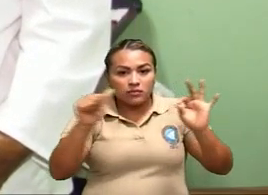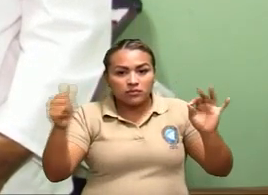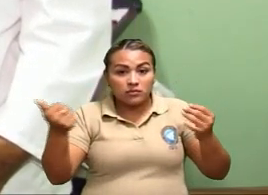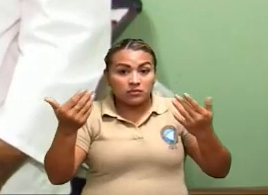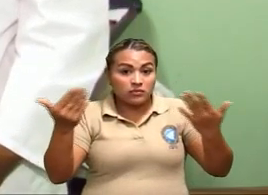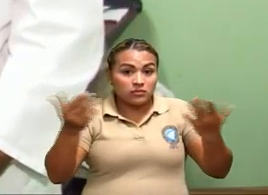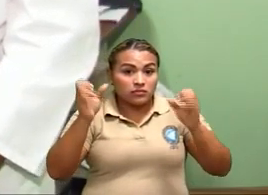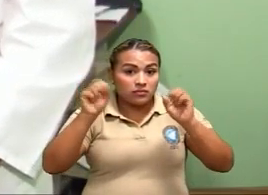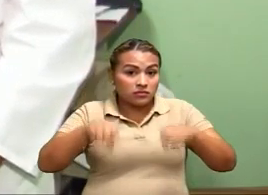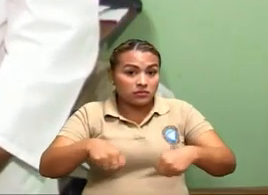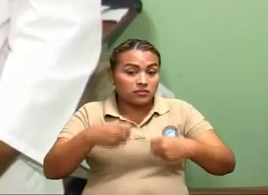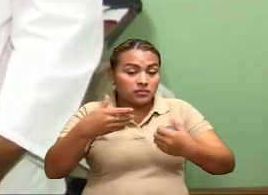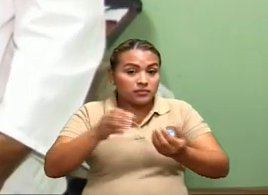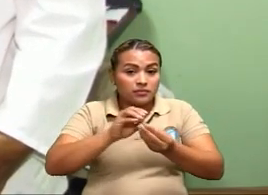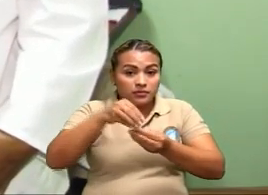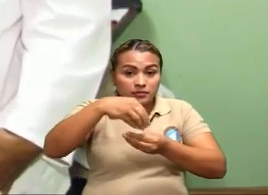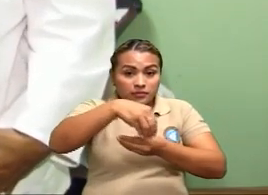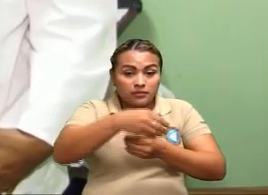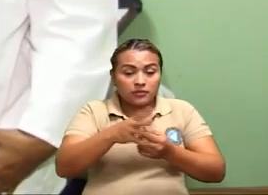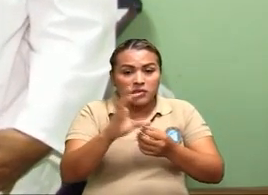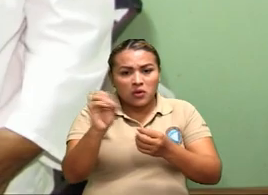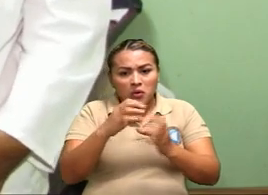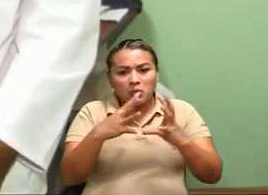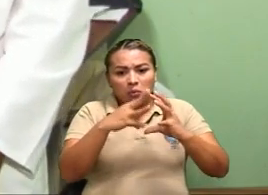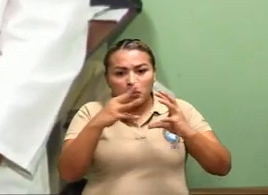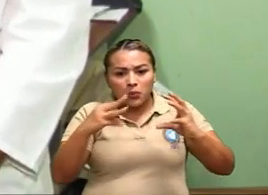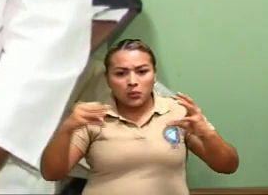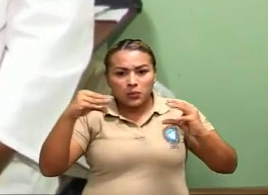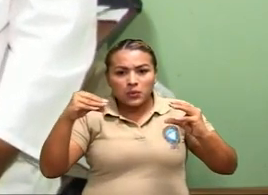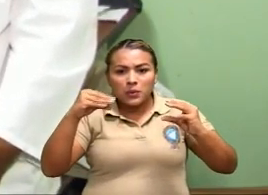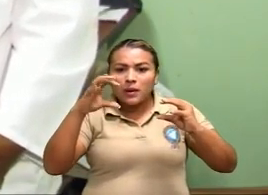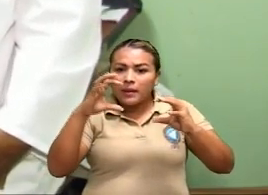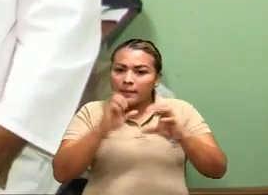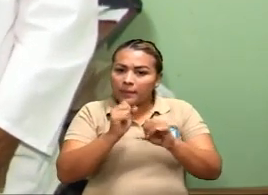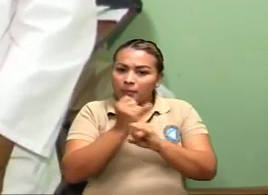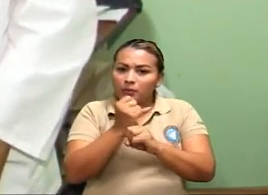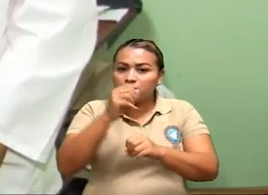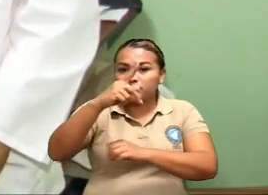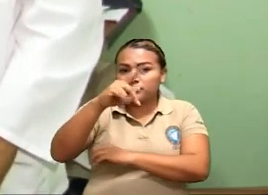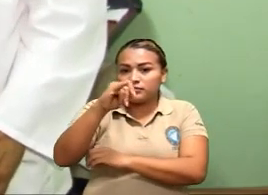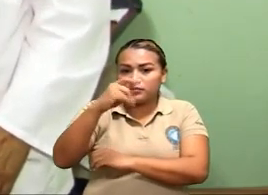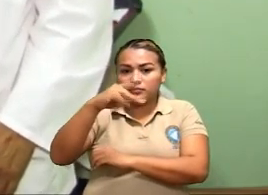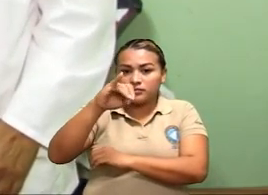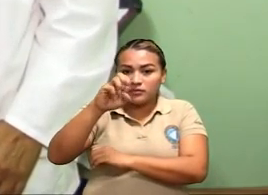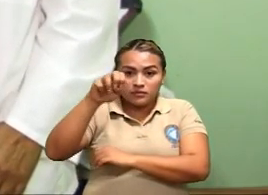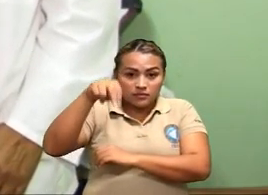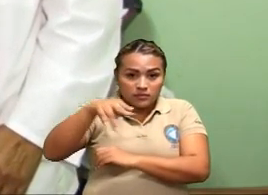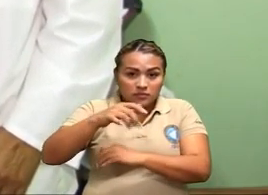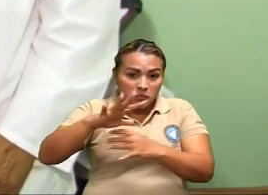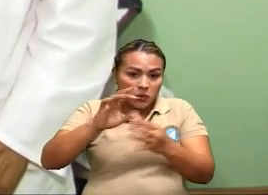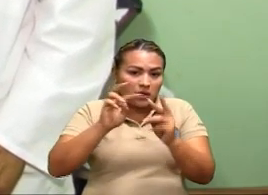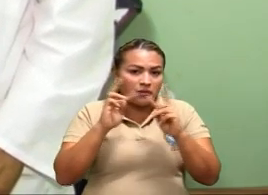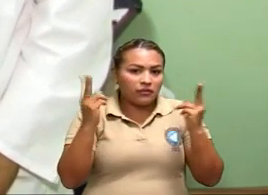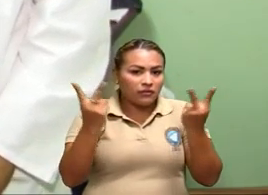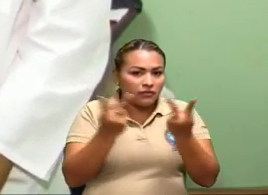comer mandarina. Cuando tenemos el pipián, hay que hacer el pipiáncito cocido, hay que hacer un guisito de pipián, un